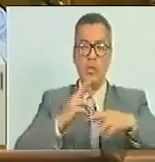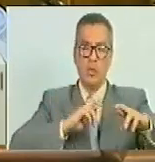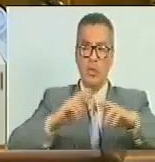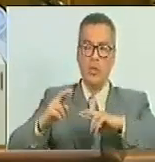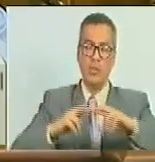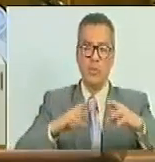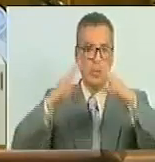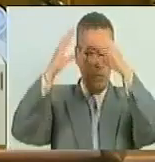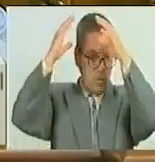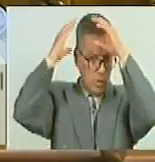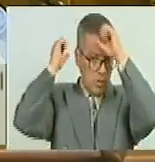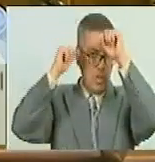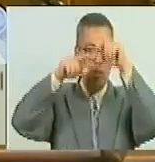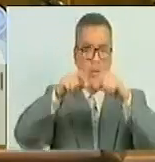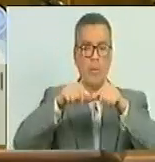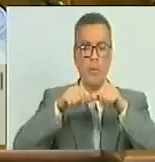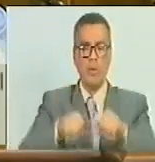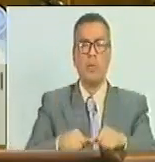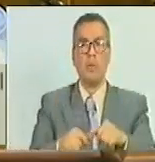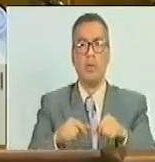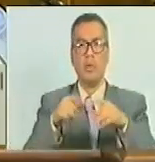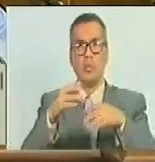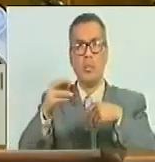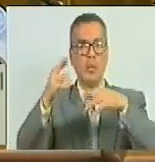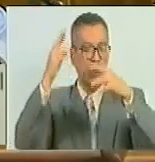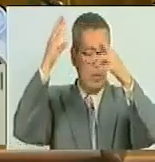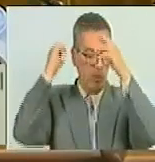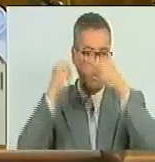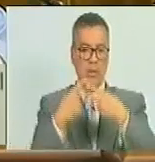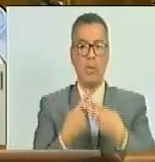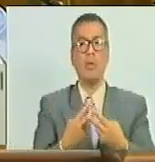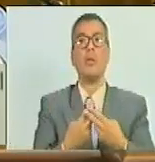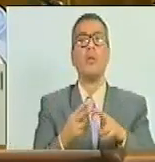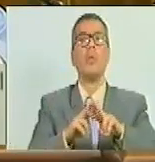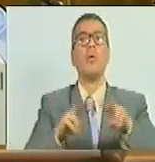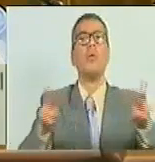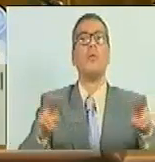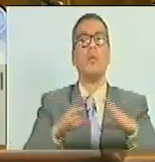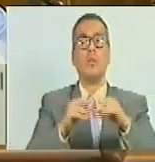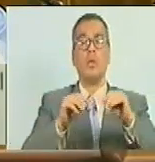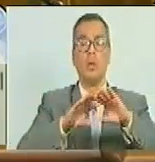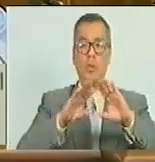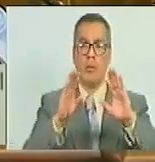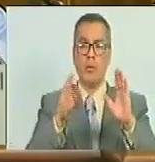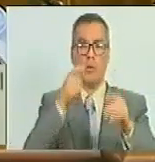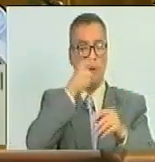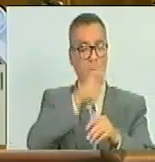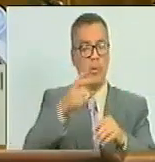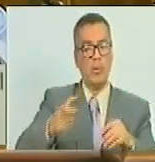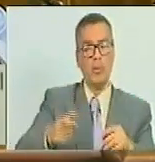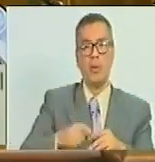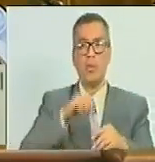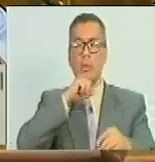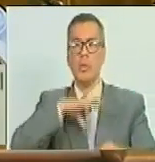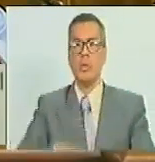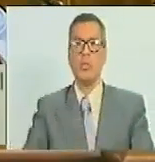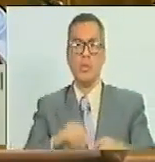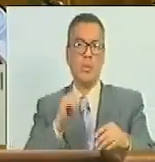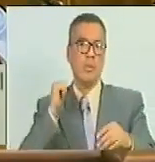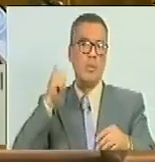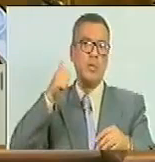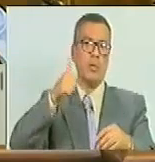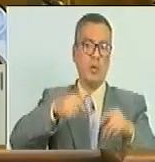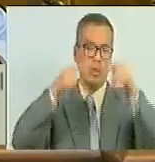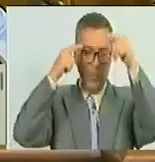relaciones diplomáticas, manteniendo la diplomacia de paz y la diplomacia de los pueblos como legado histórico del comandante eterno